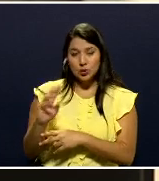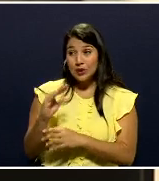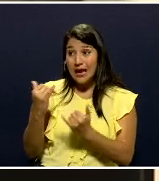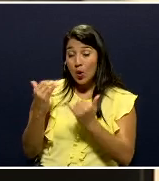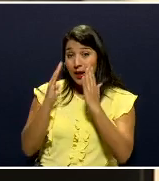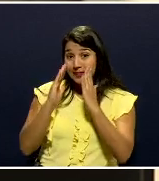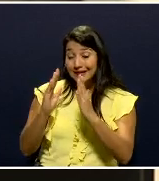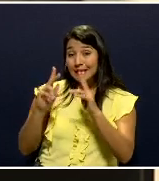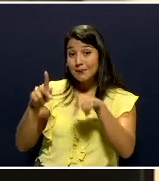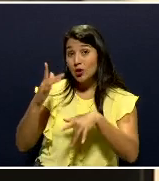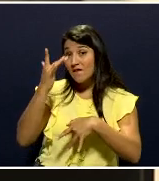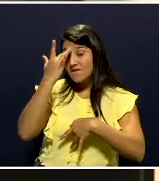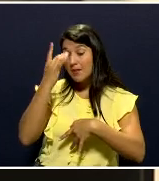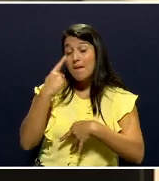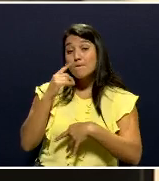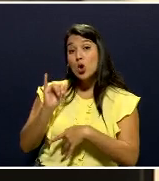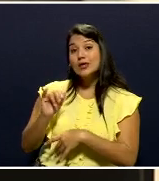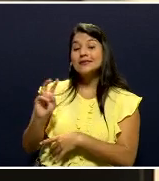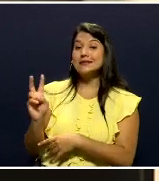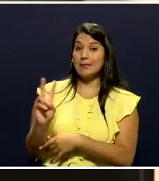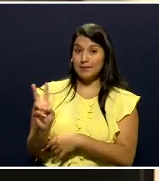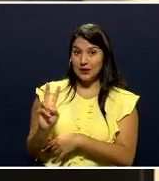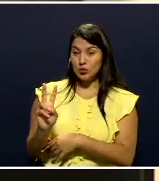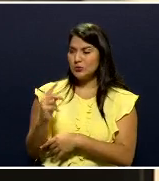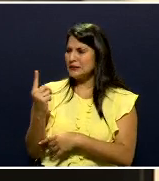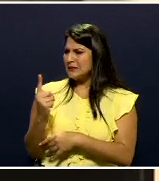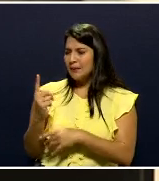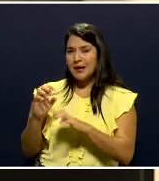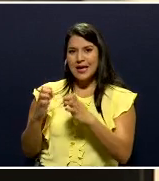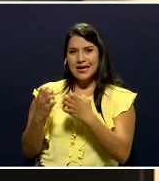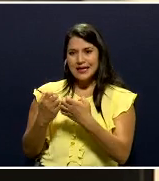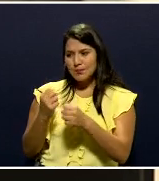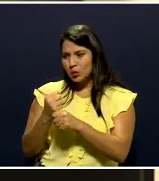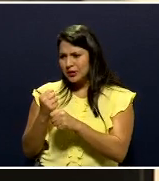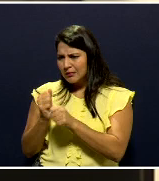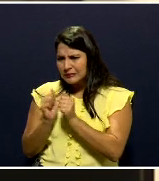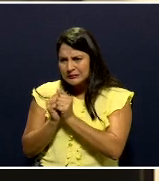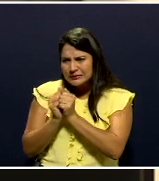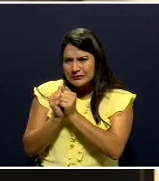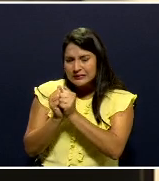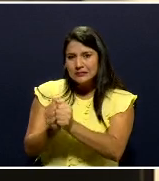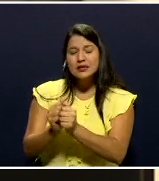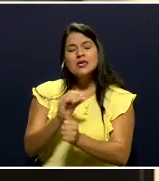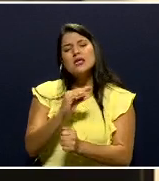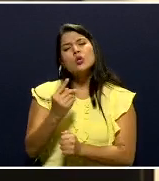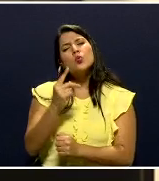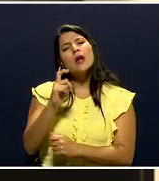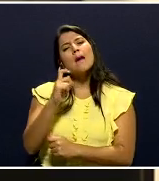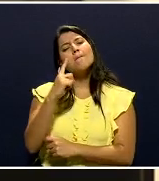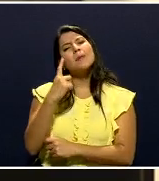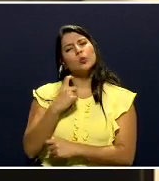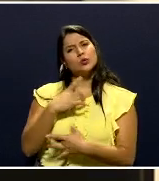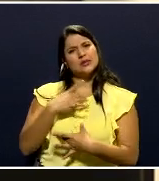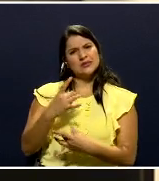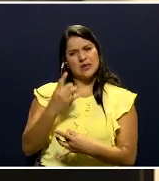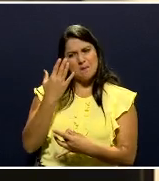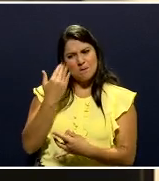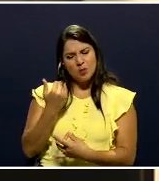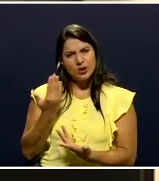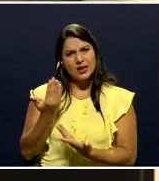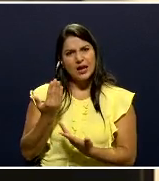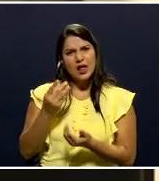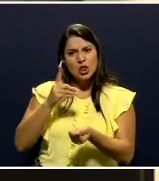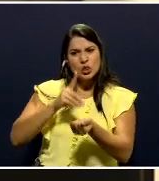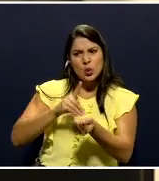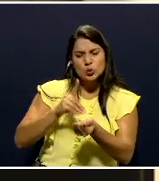por estos virus justamente uno al lado del otro. Y una de las preguntas más interesantes que muchas veces se nos plantea es por qué los microbiólogos y